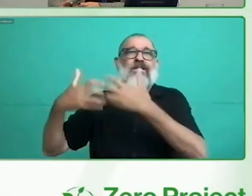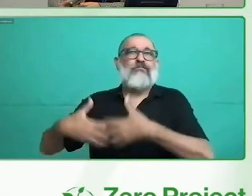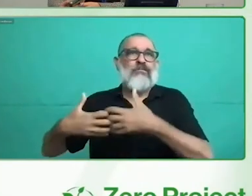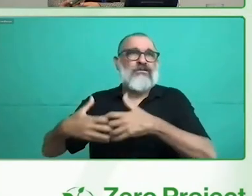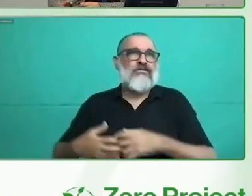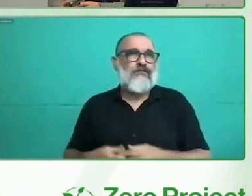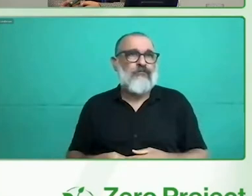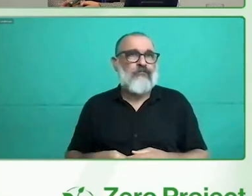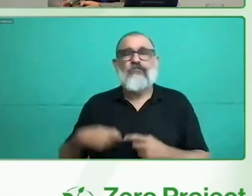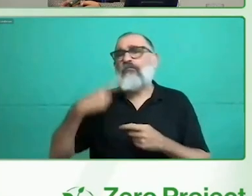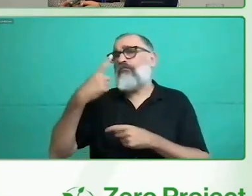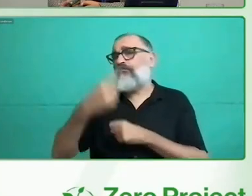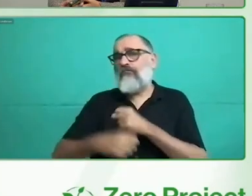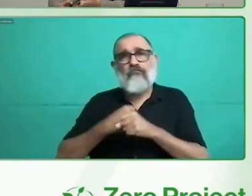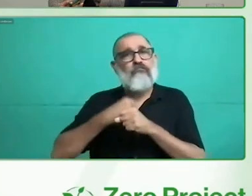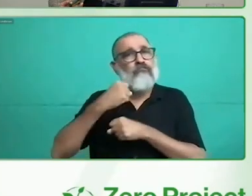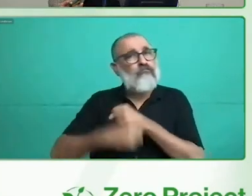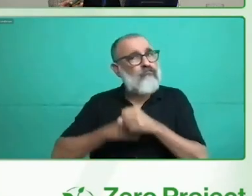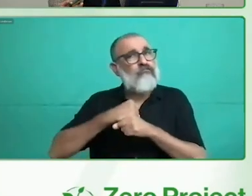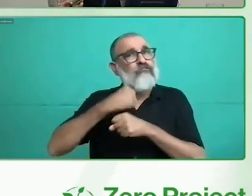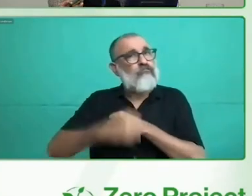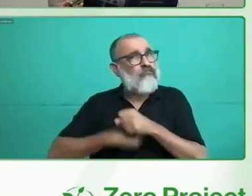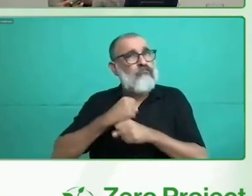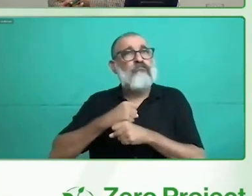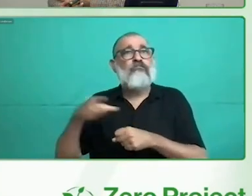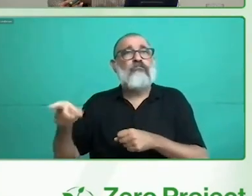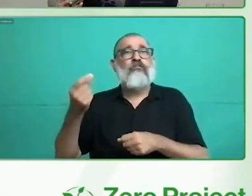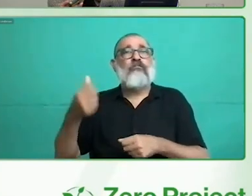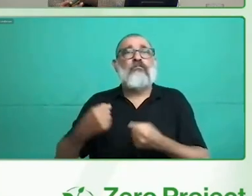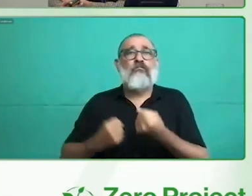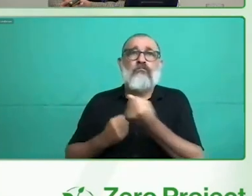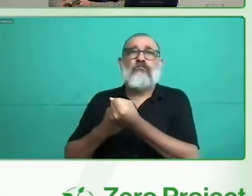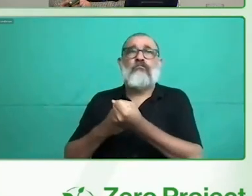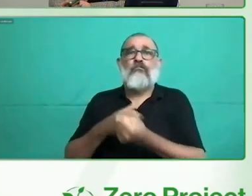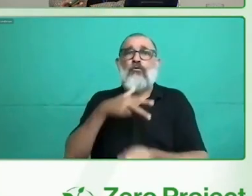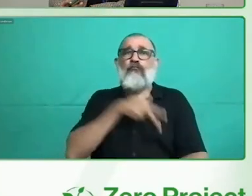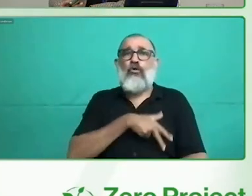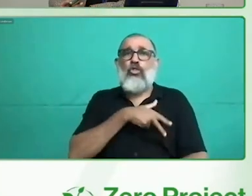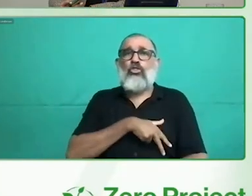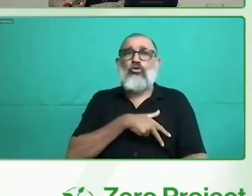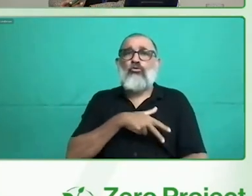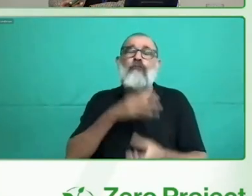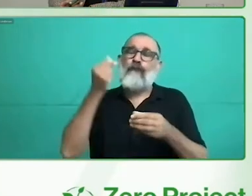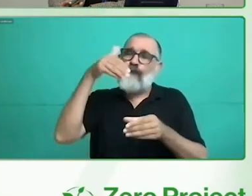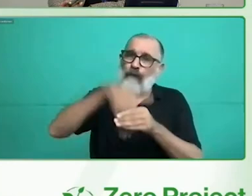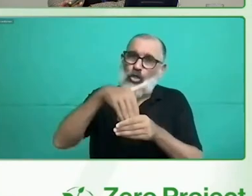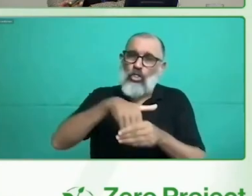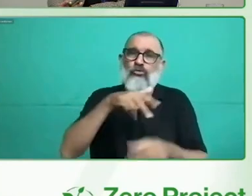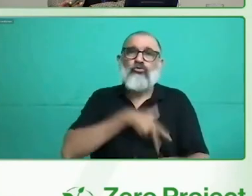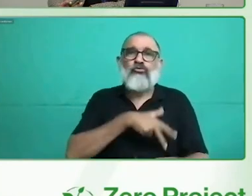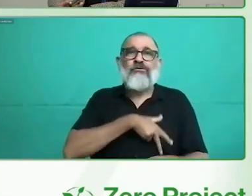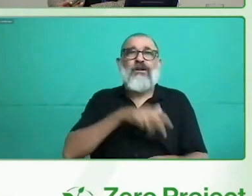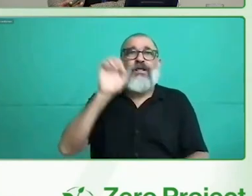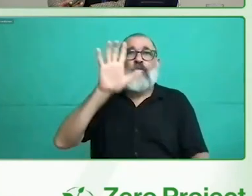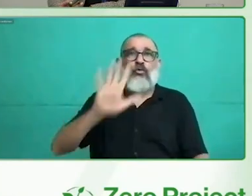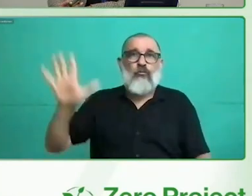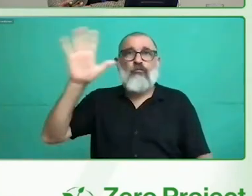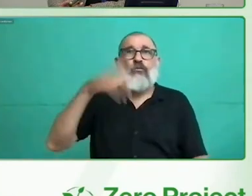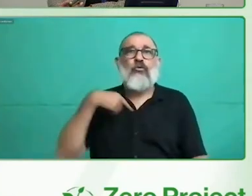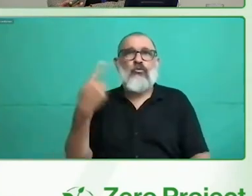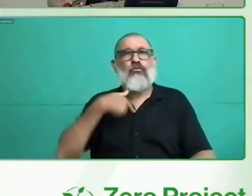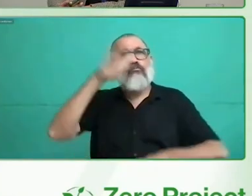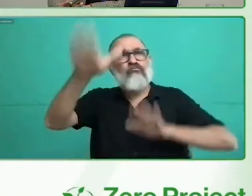de colaboración con otras entidades que creemos que pueden proporcionarles ayudas complementarias a nuestro propio programa.